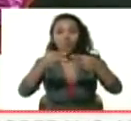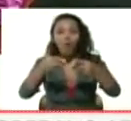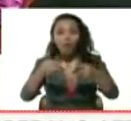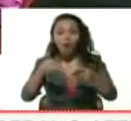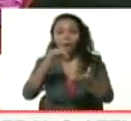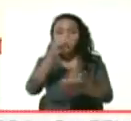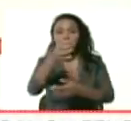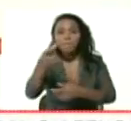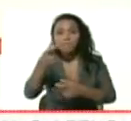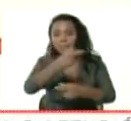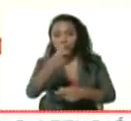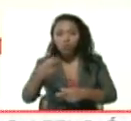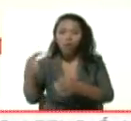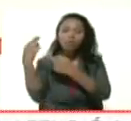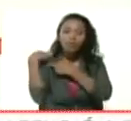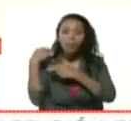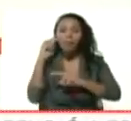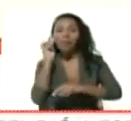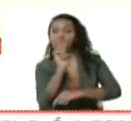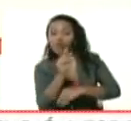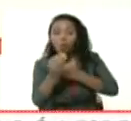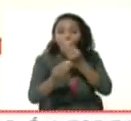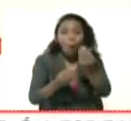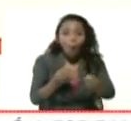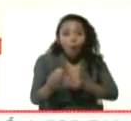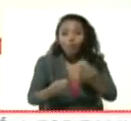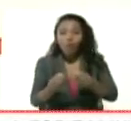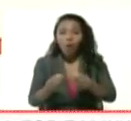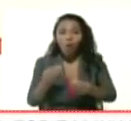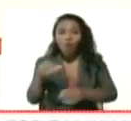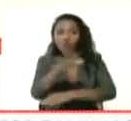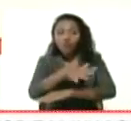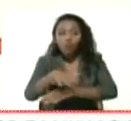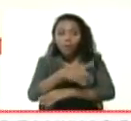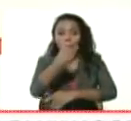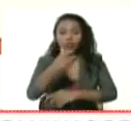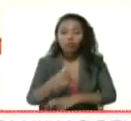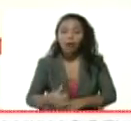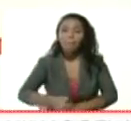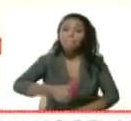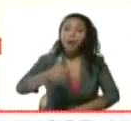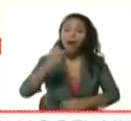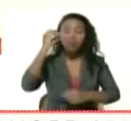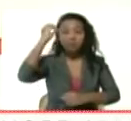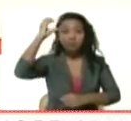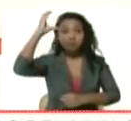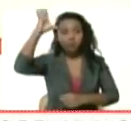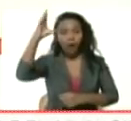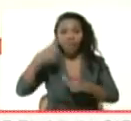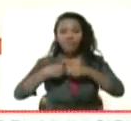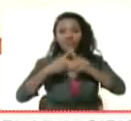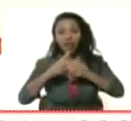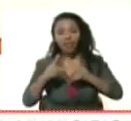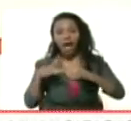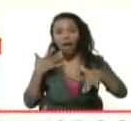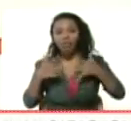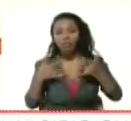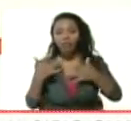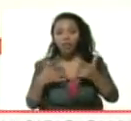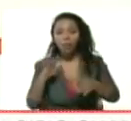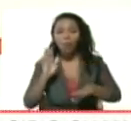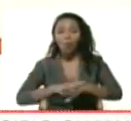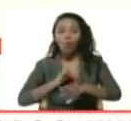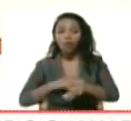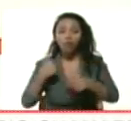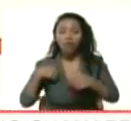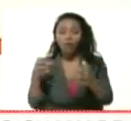viendo dónde están las personas con mayor potencial para las distintas áreas. Por eso este partido es un